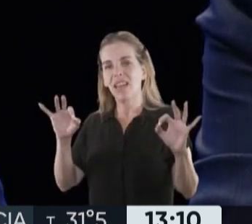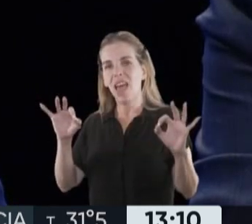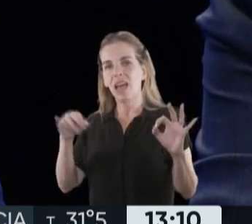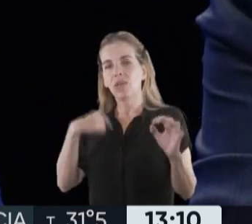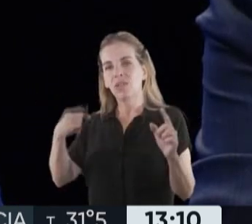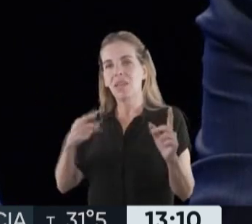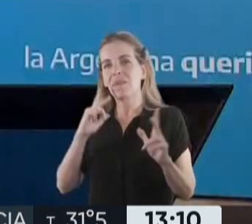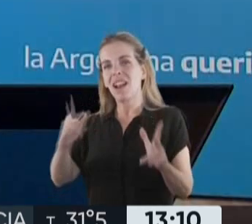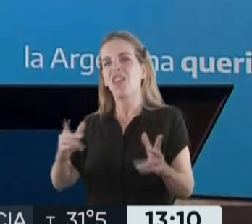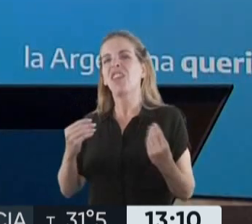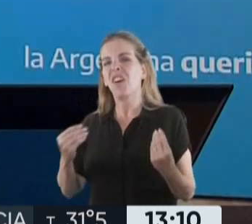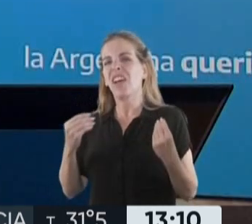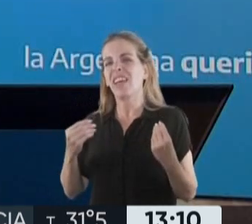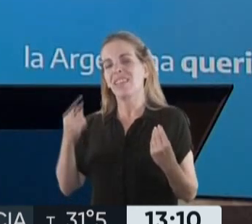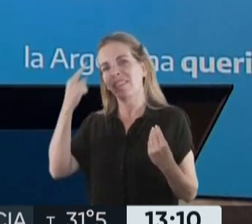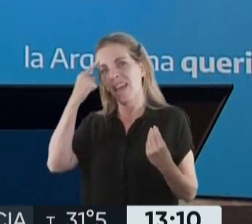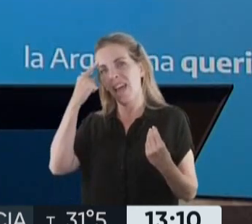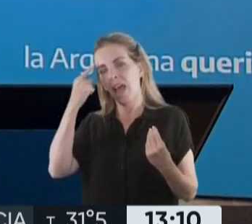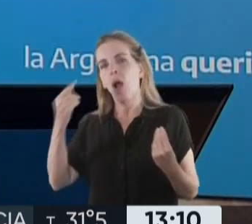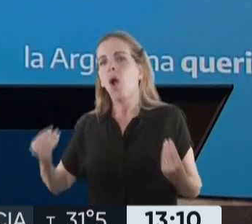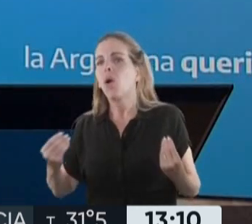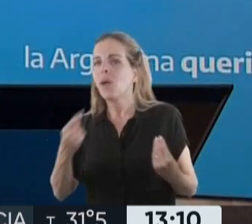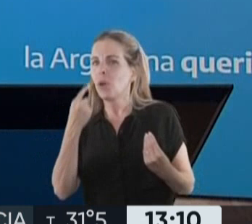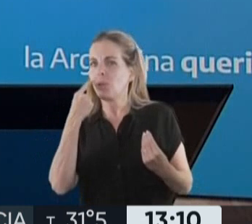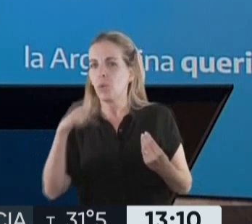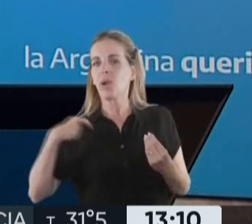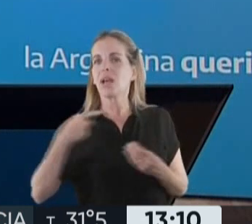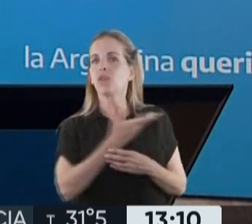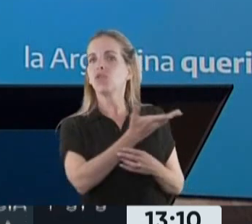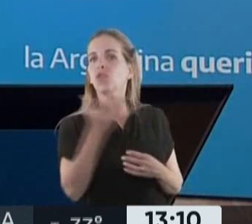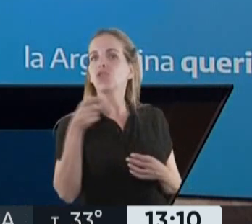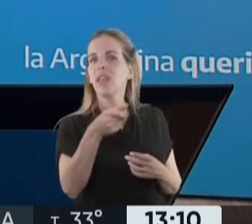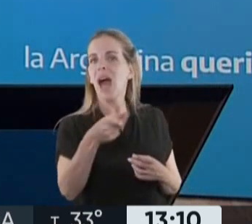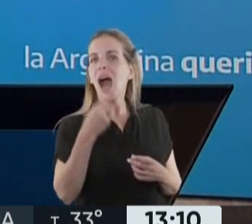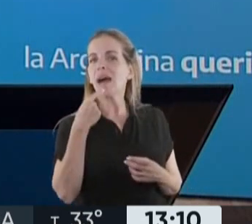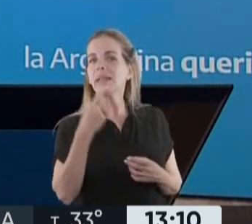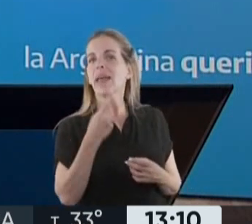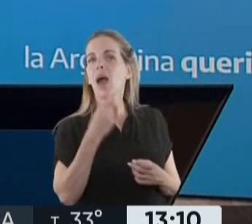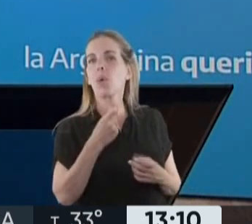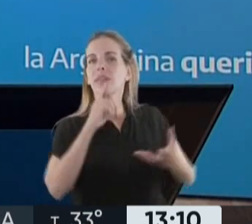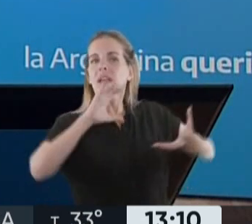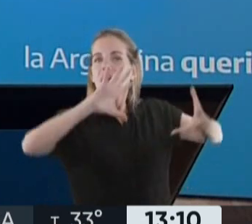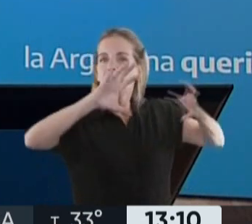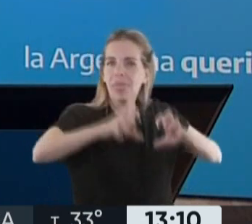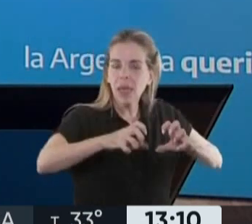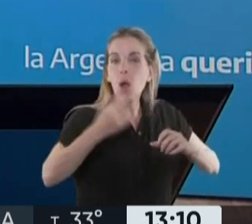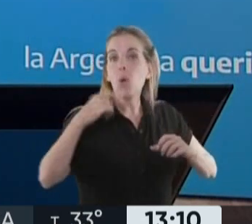siempre repito. La mayor muestra de decrepitud de una sociedad es el momento en que una sociedad discute lo